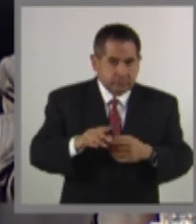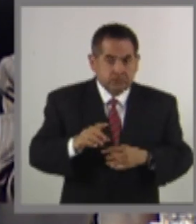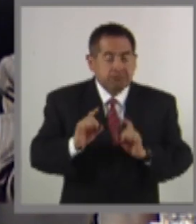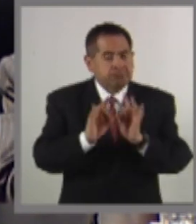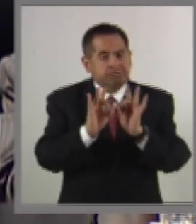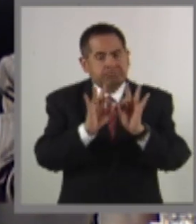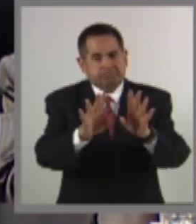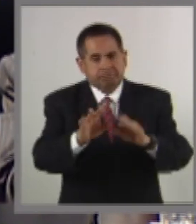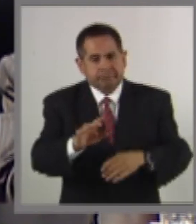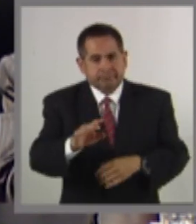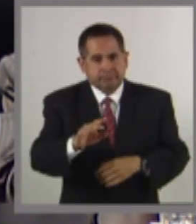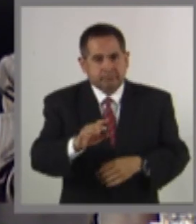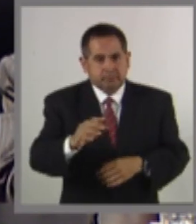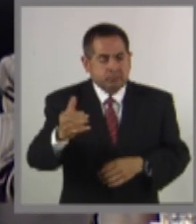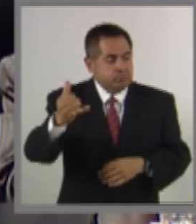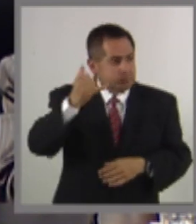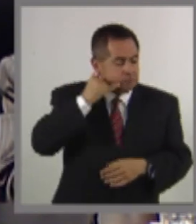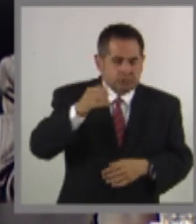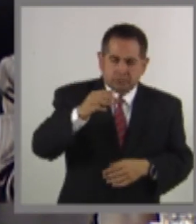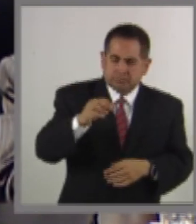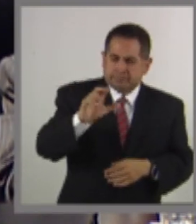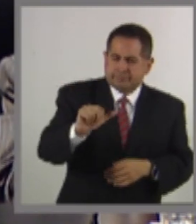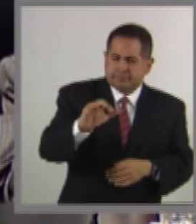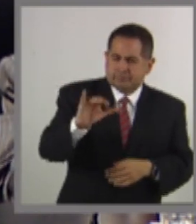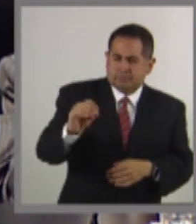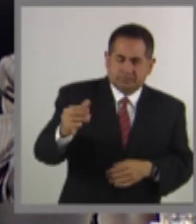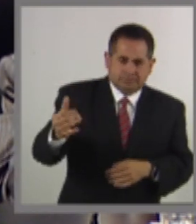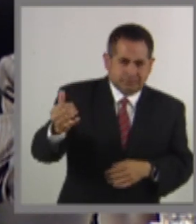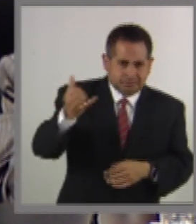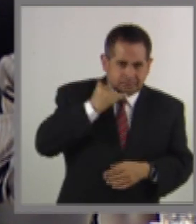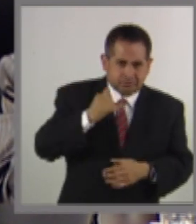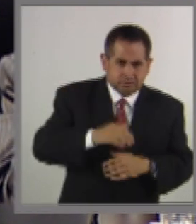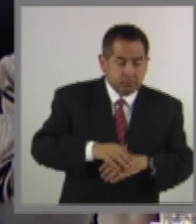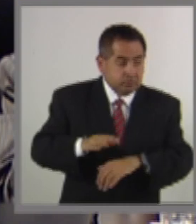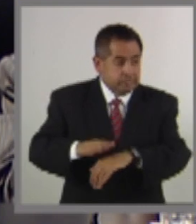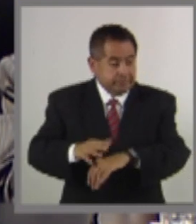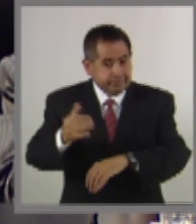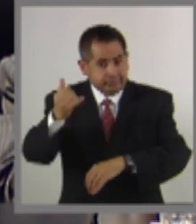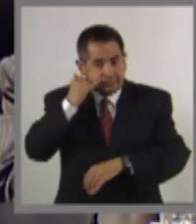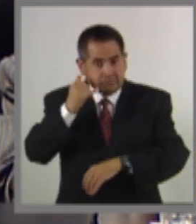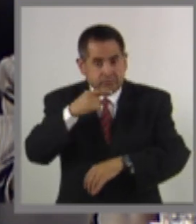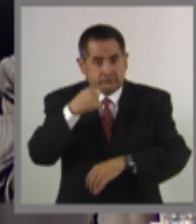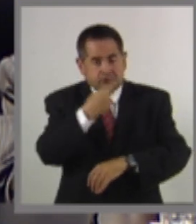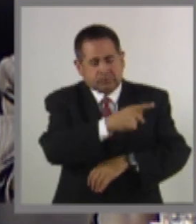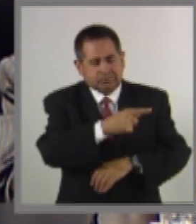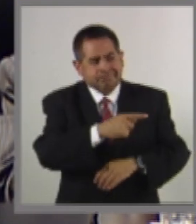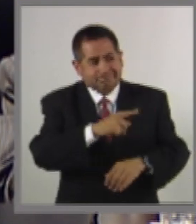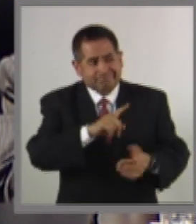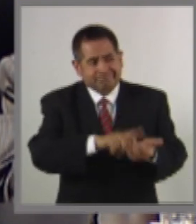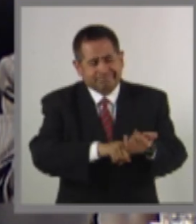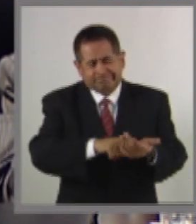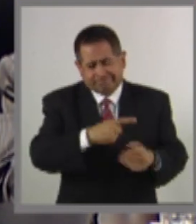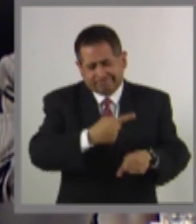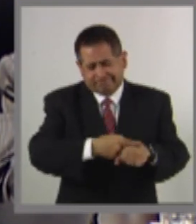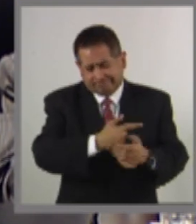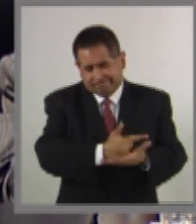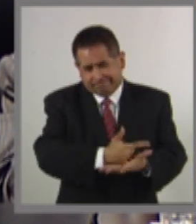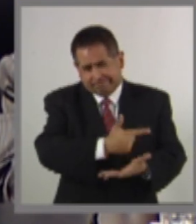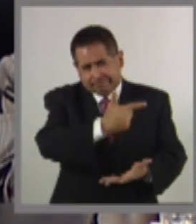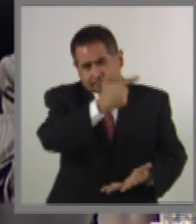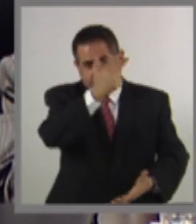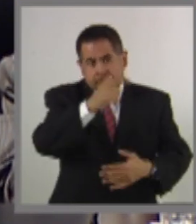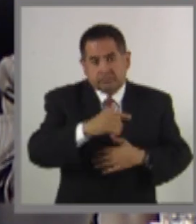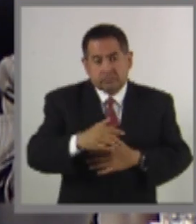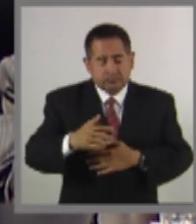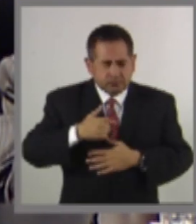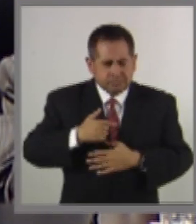llamada de María del Rocío y me dijo de tu estado de gravedad. Estaba yo